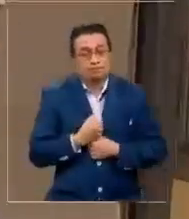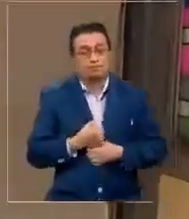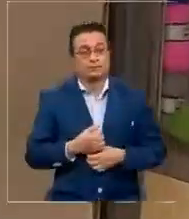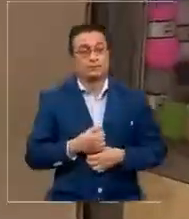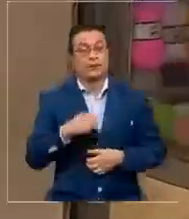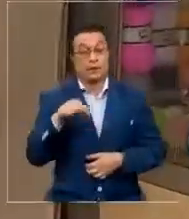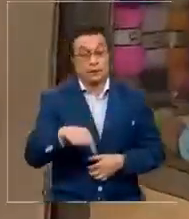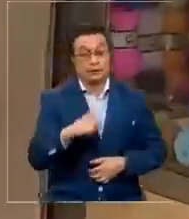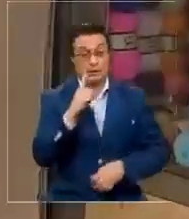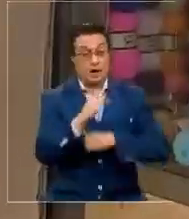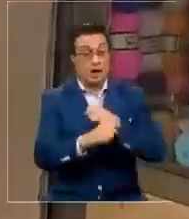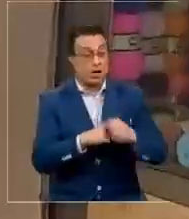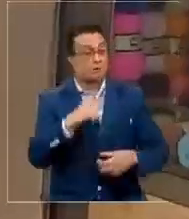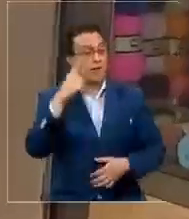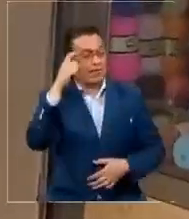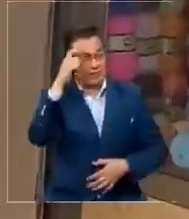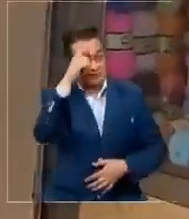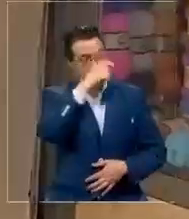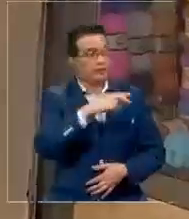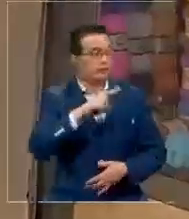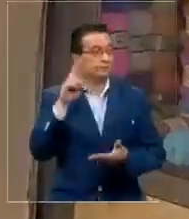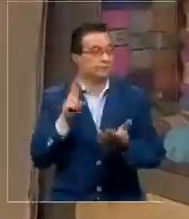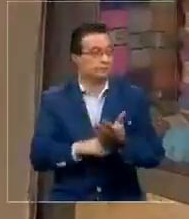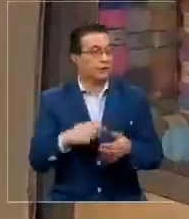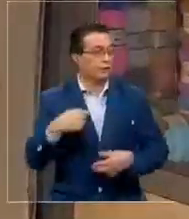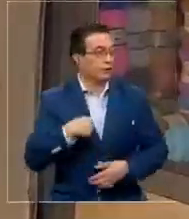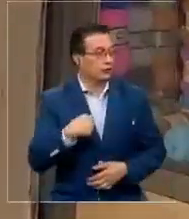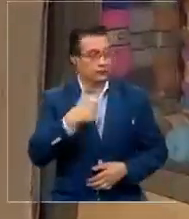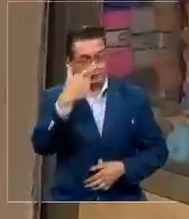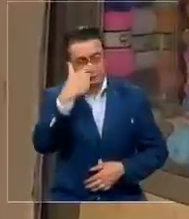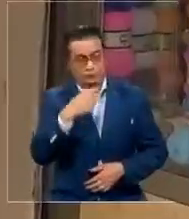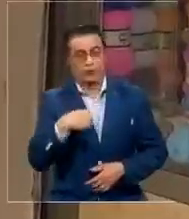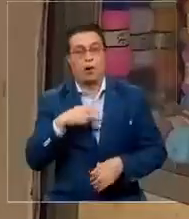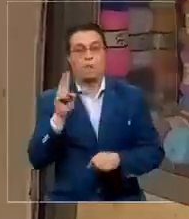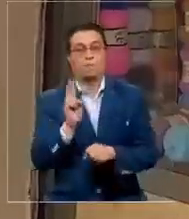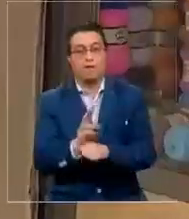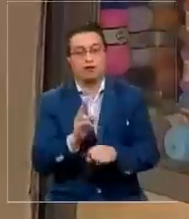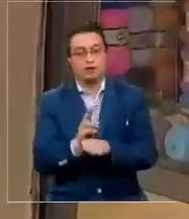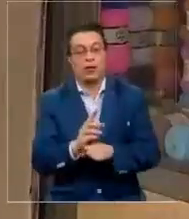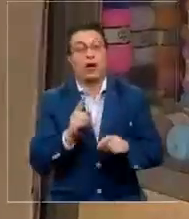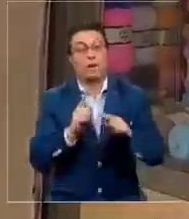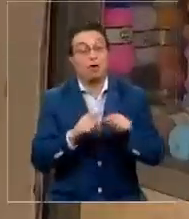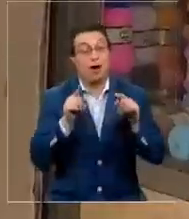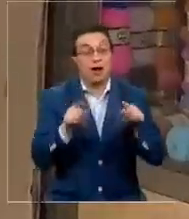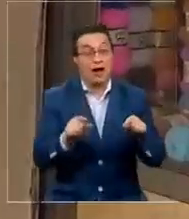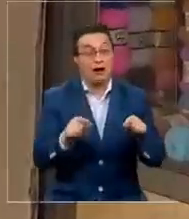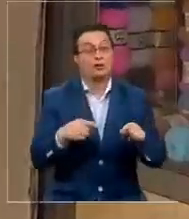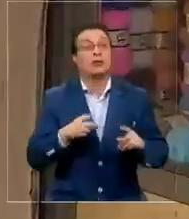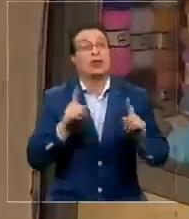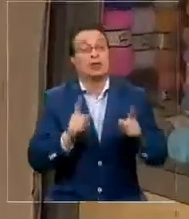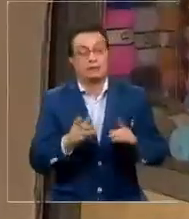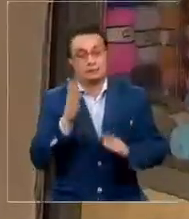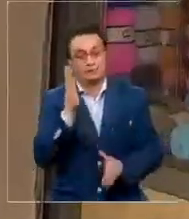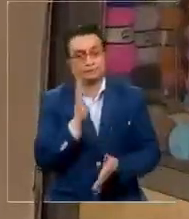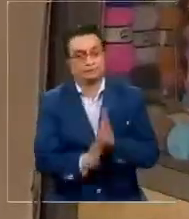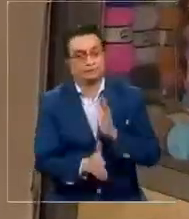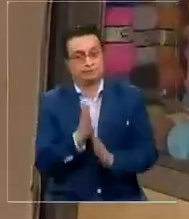fue complicado, incierto, yo soy profesora, por lo tanto hubo que